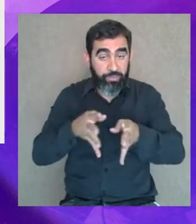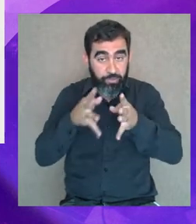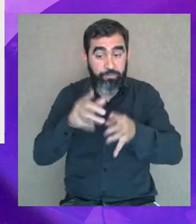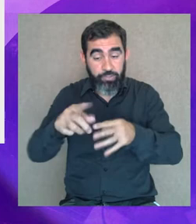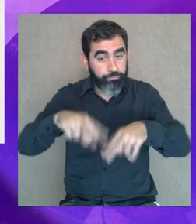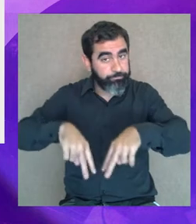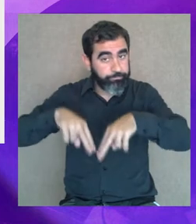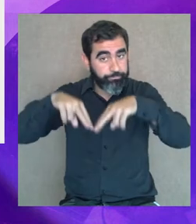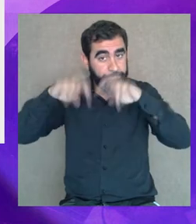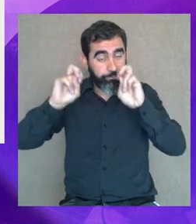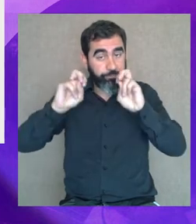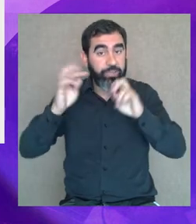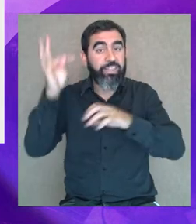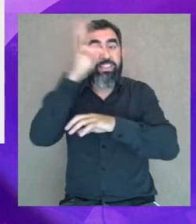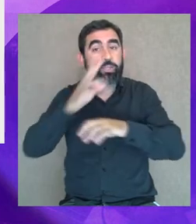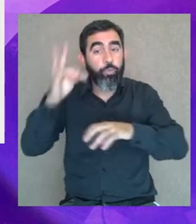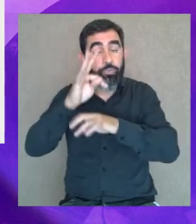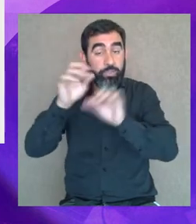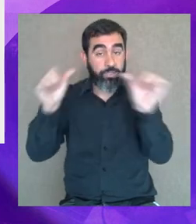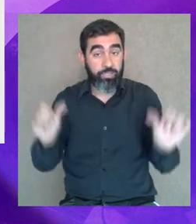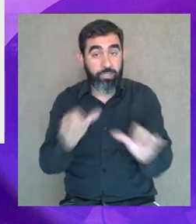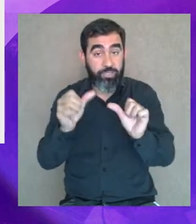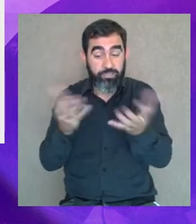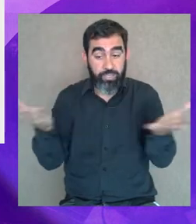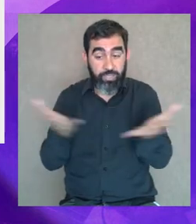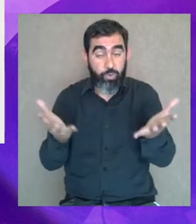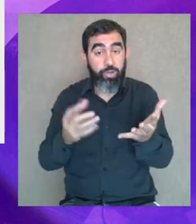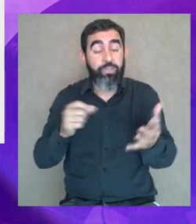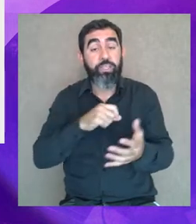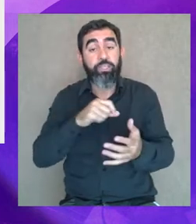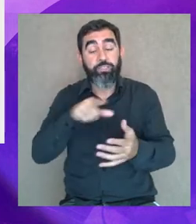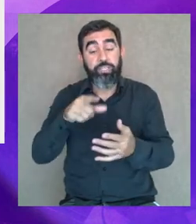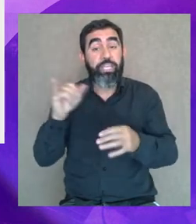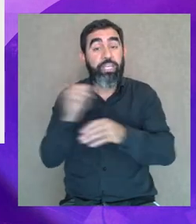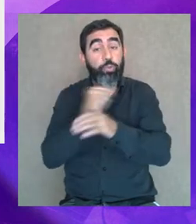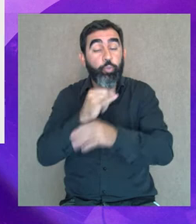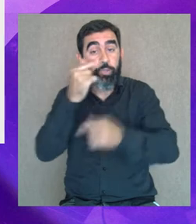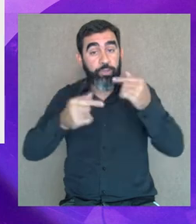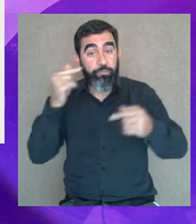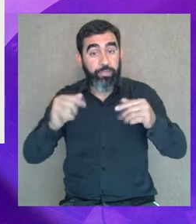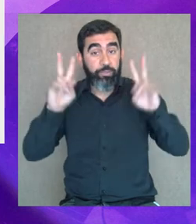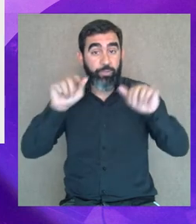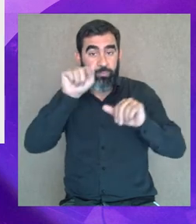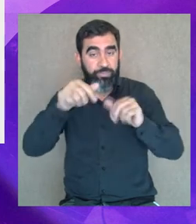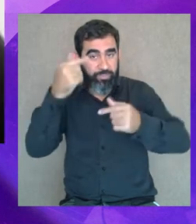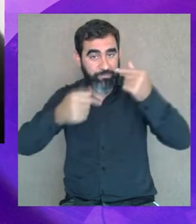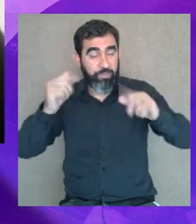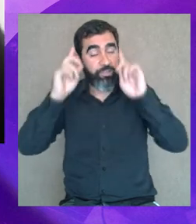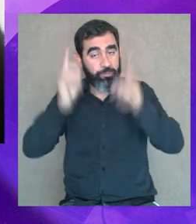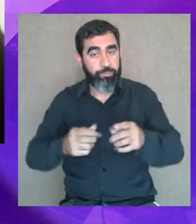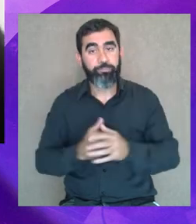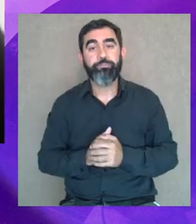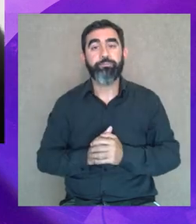estos análisis teóricos que se están haciendo desde las decisiones sobre sus prácticas